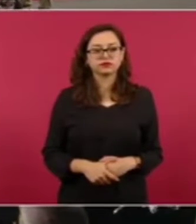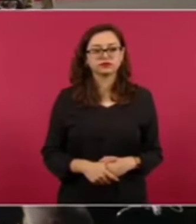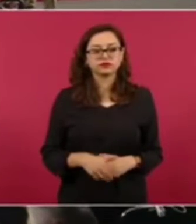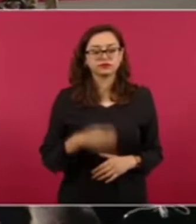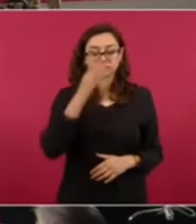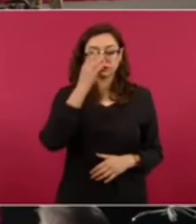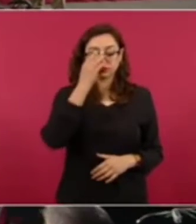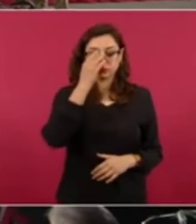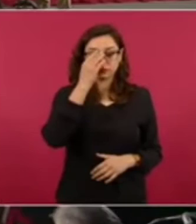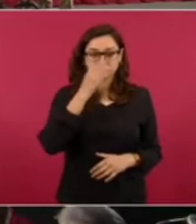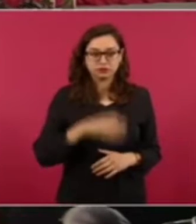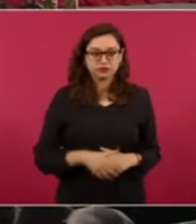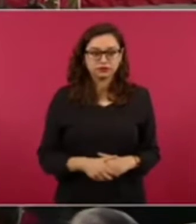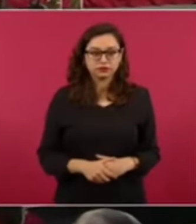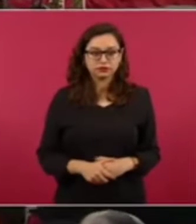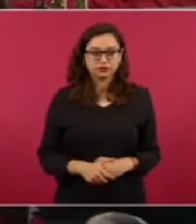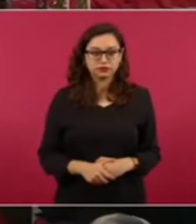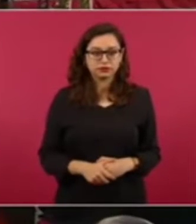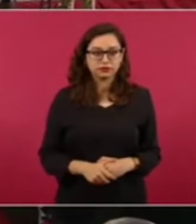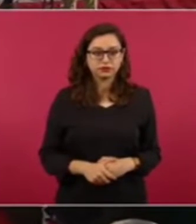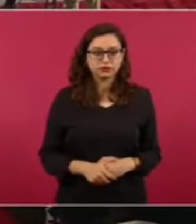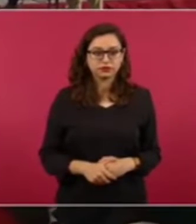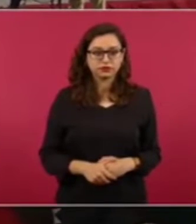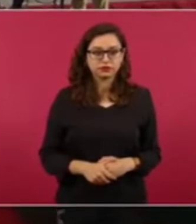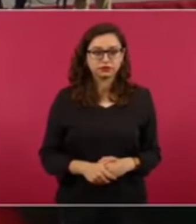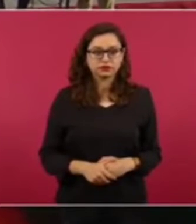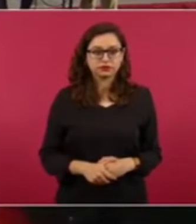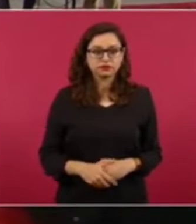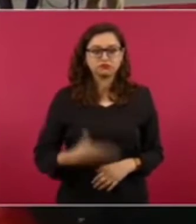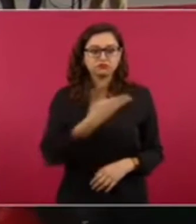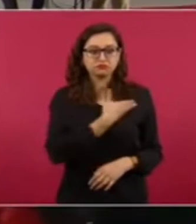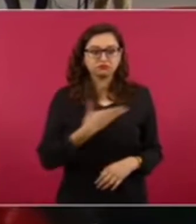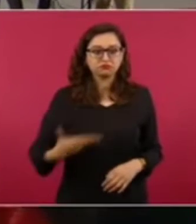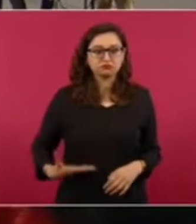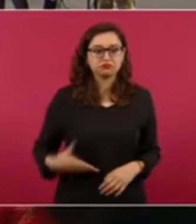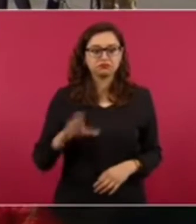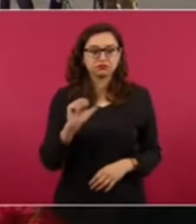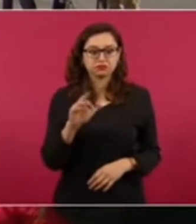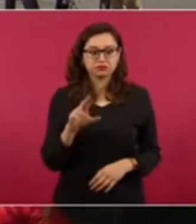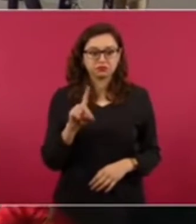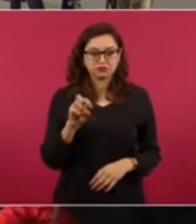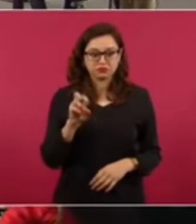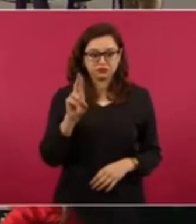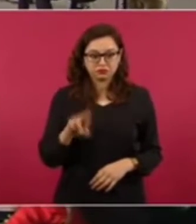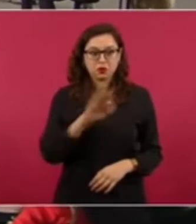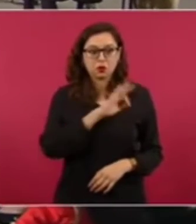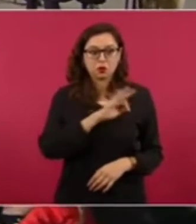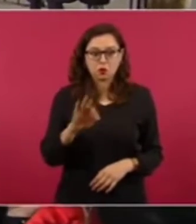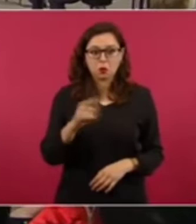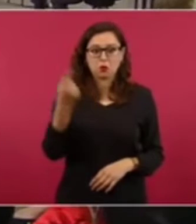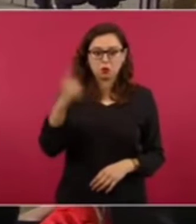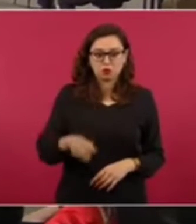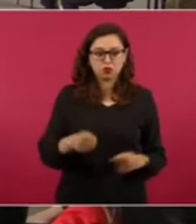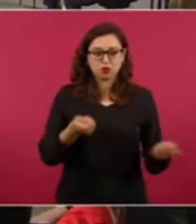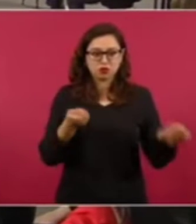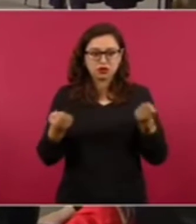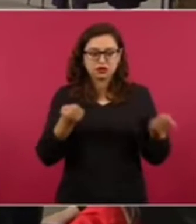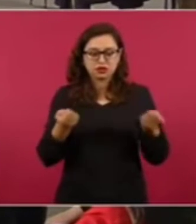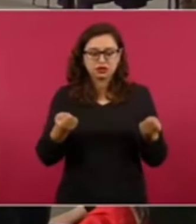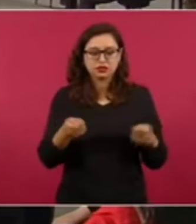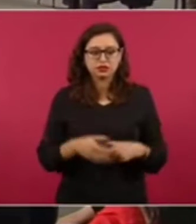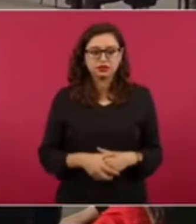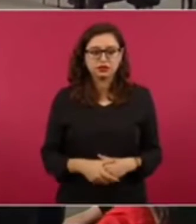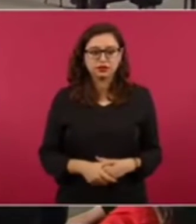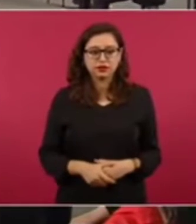Le président Calderón ne pouvait pas décider sans son ministre de l'Intérieur. Mira, y comme le ministre de l'Intérieur